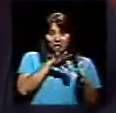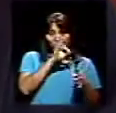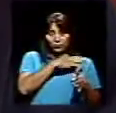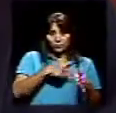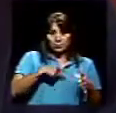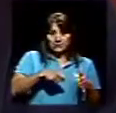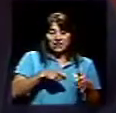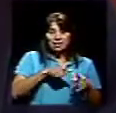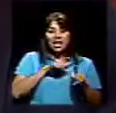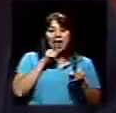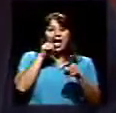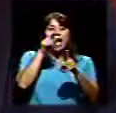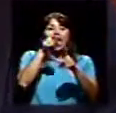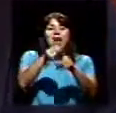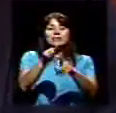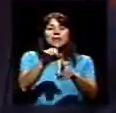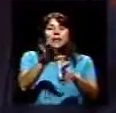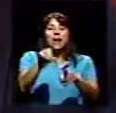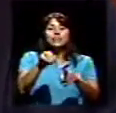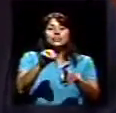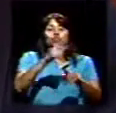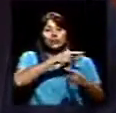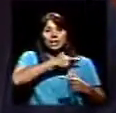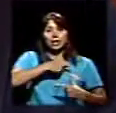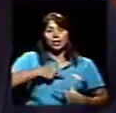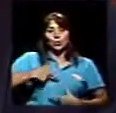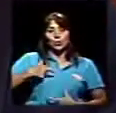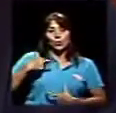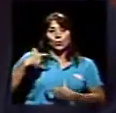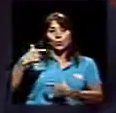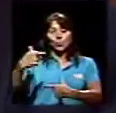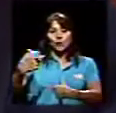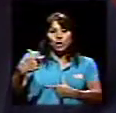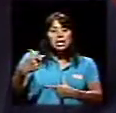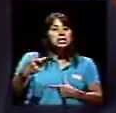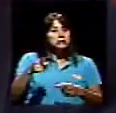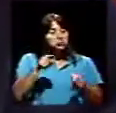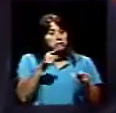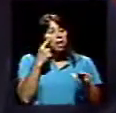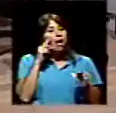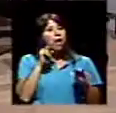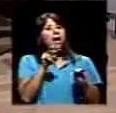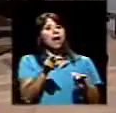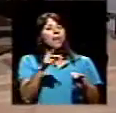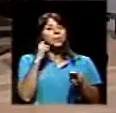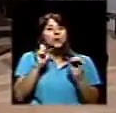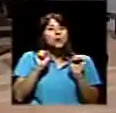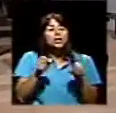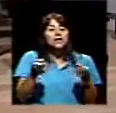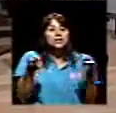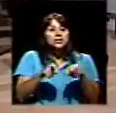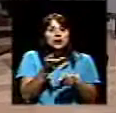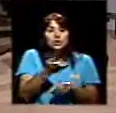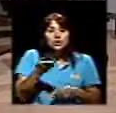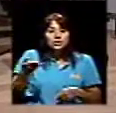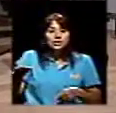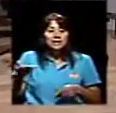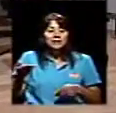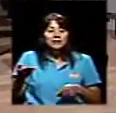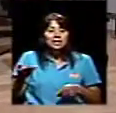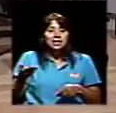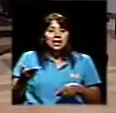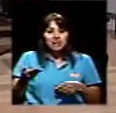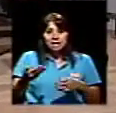ahí puedan ocurrir magias que a partir de mayo o antes de febrero no